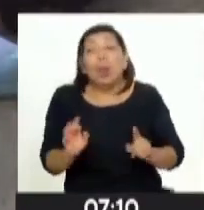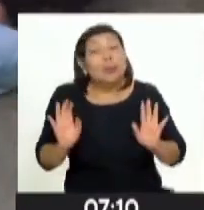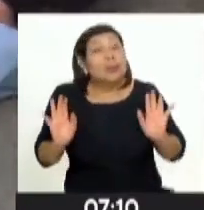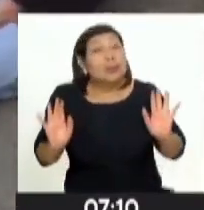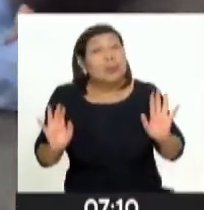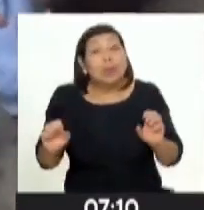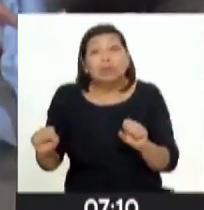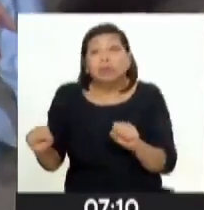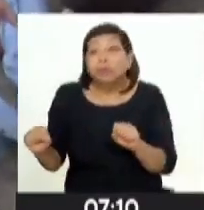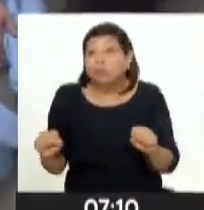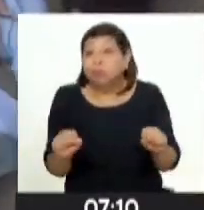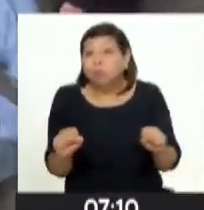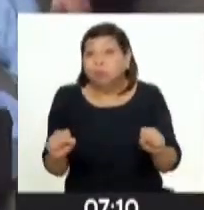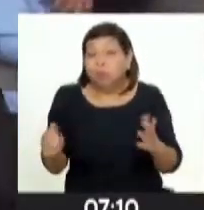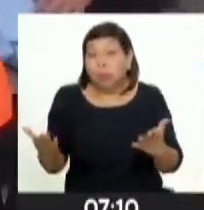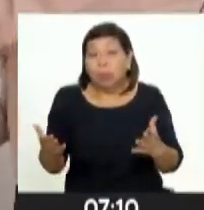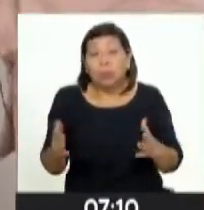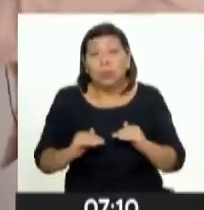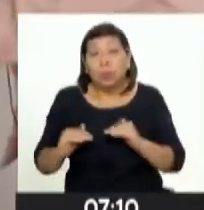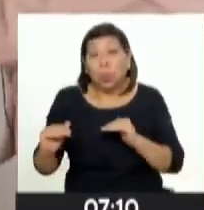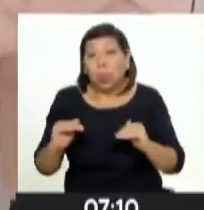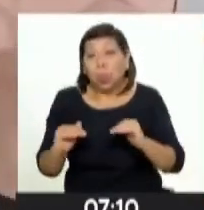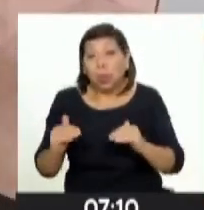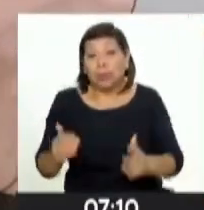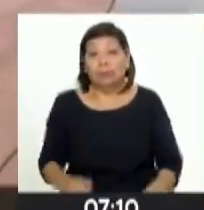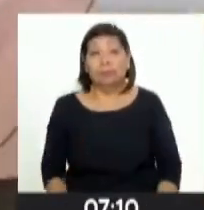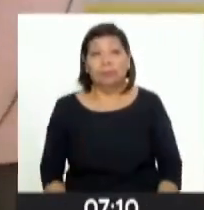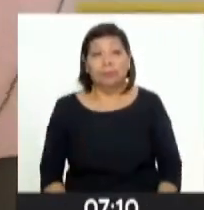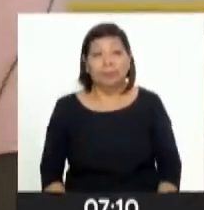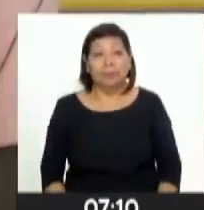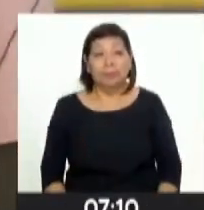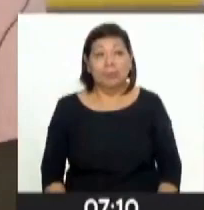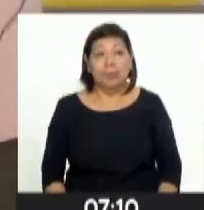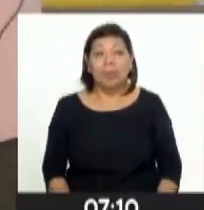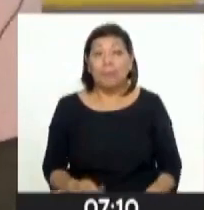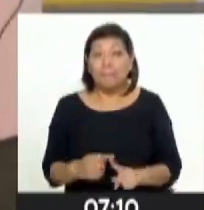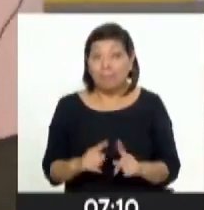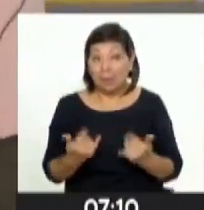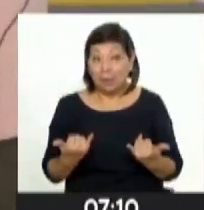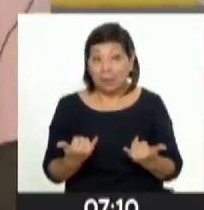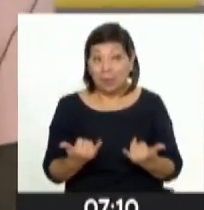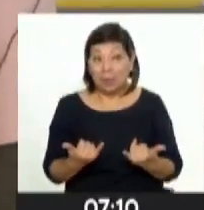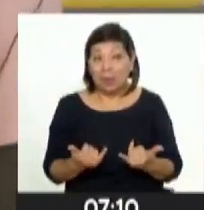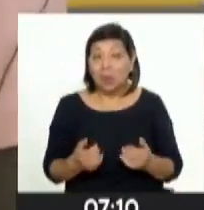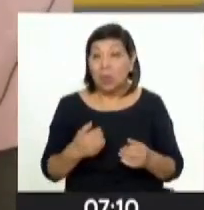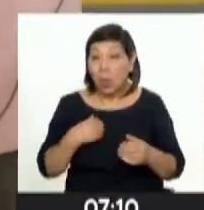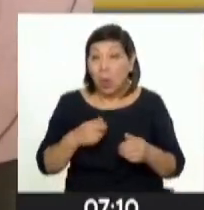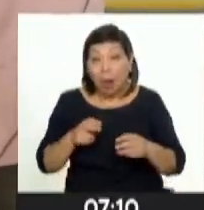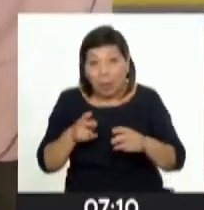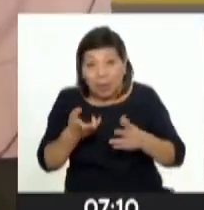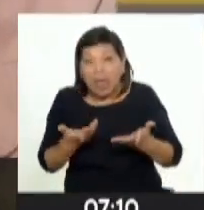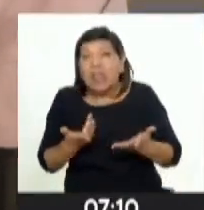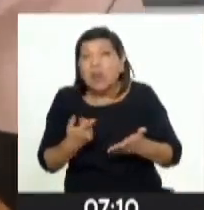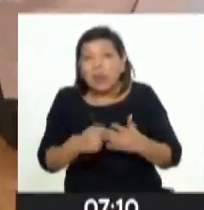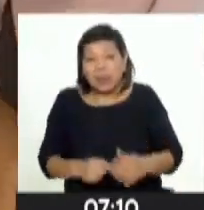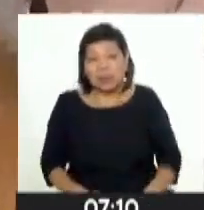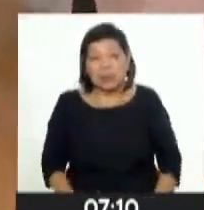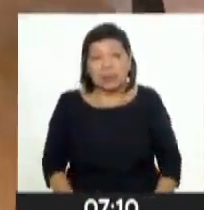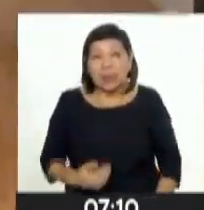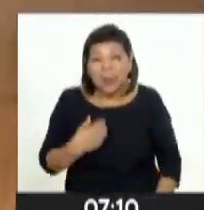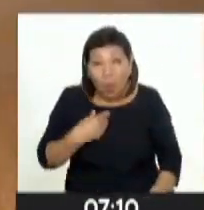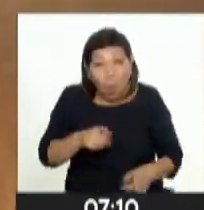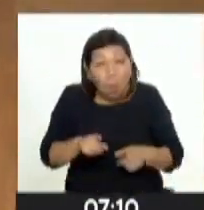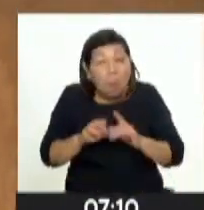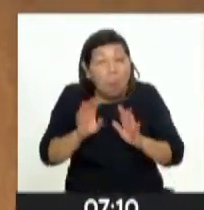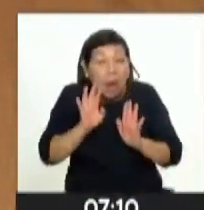ante un movimiento repentino de la Tierra. Supongamos que esta es mi zona segura interna y acá hay un mueble resistente, yo voy a hacer los tres pasos de